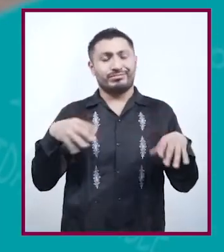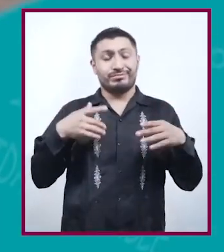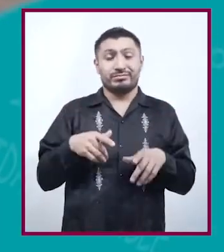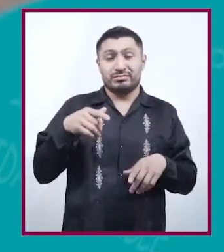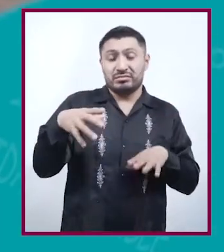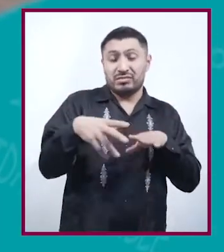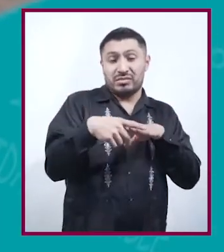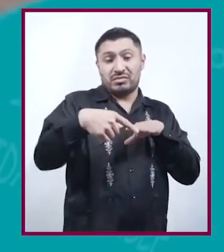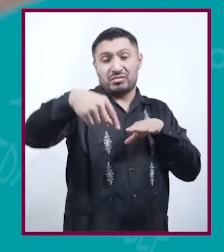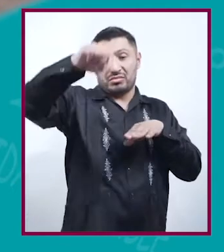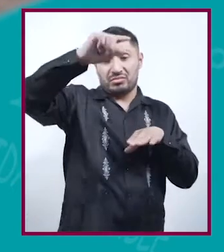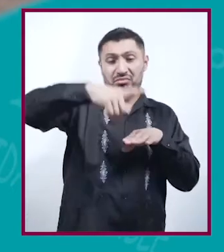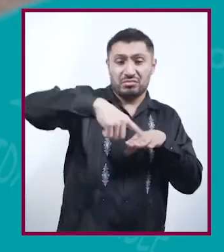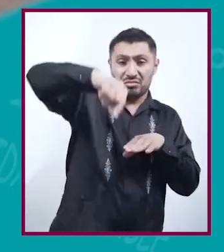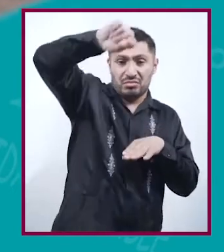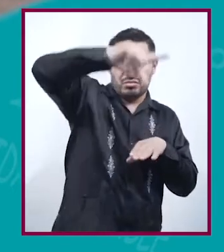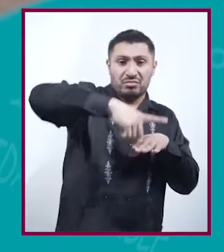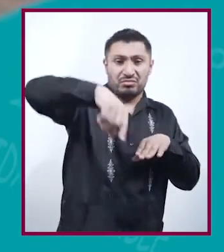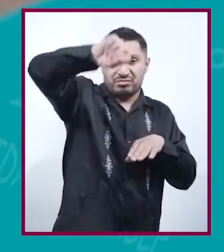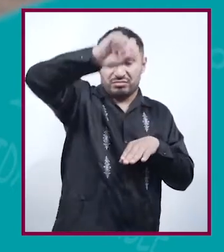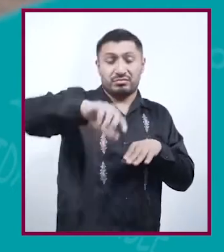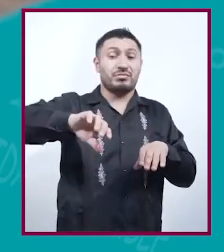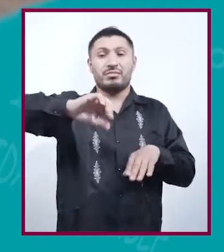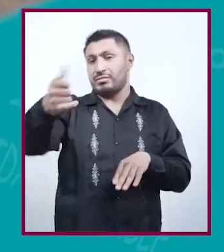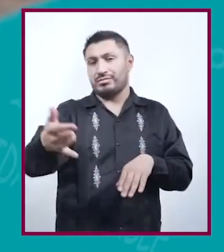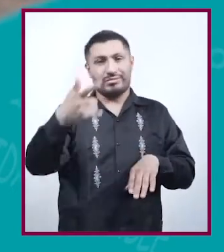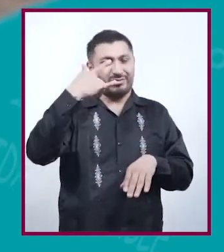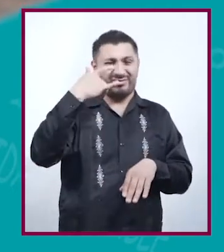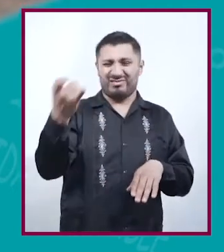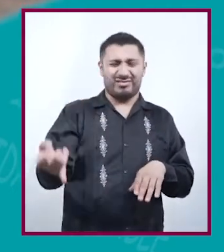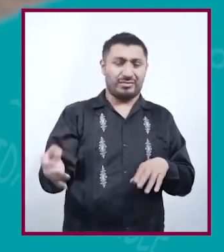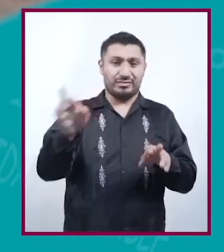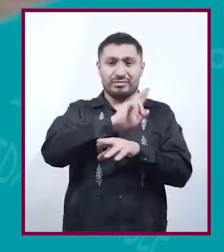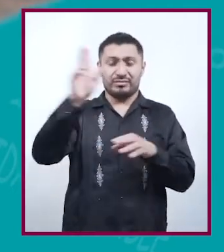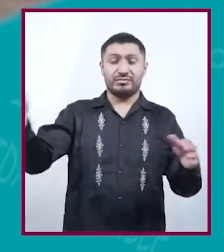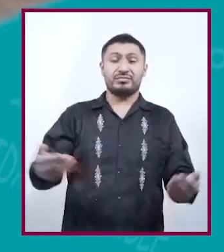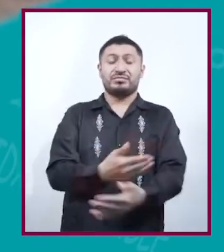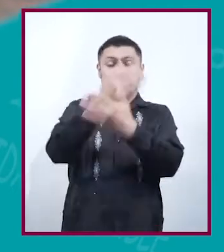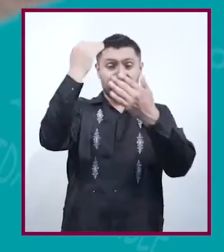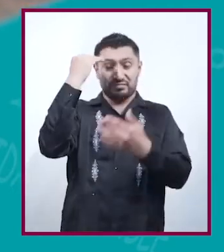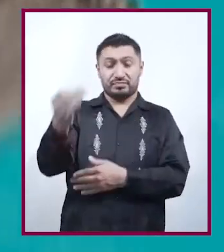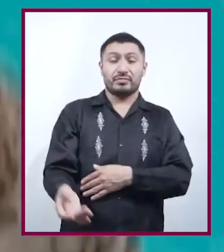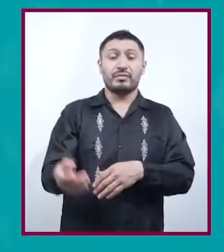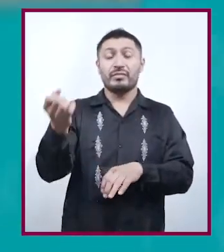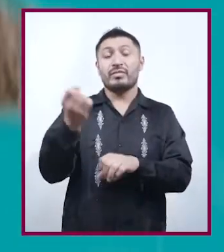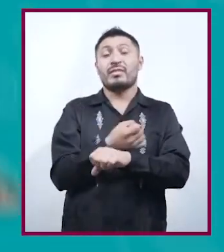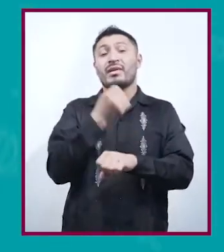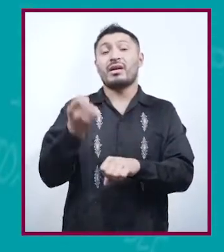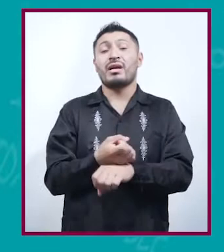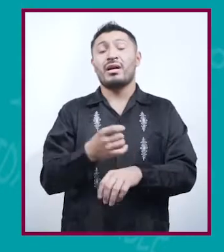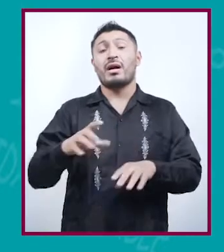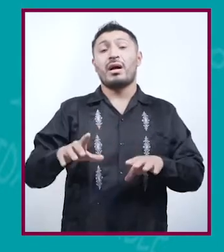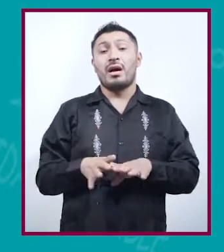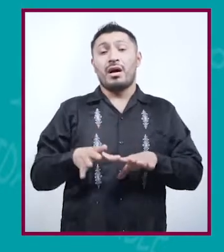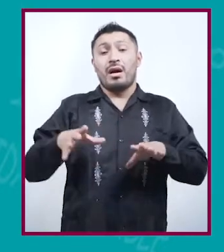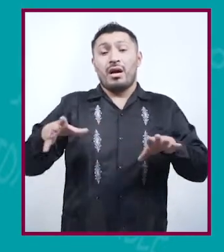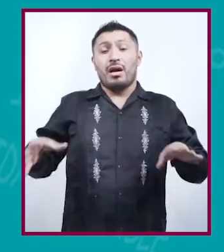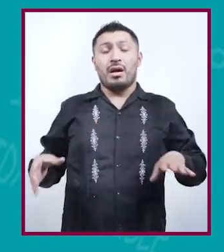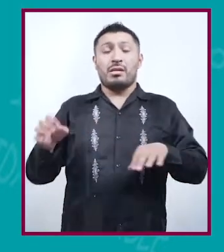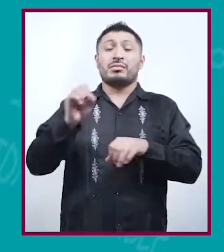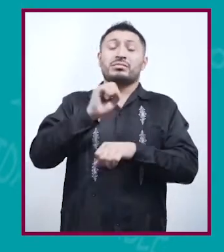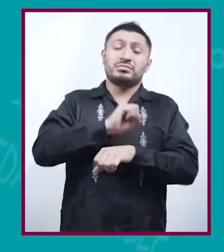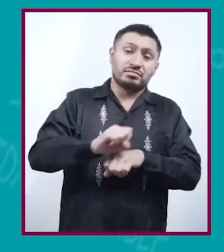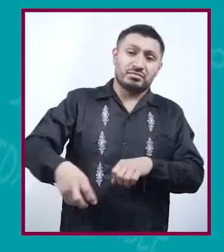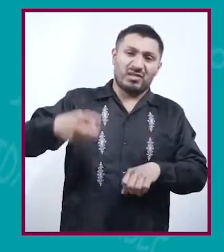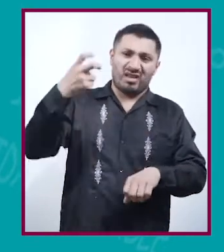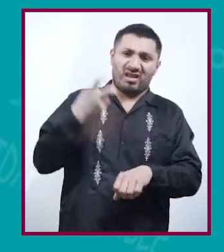costumbre estrafalaria de puntas retorcidas siguió otra igualmente absurda durante el Renacimiento: el zapato súper